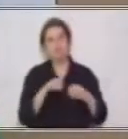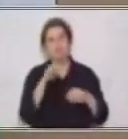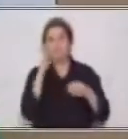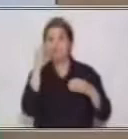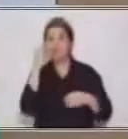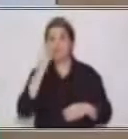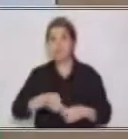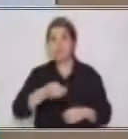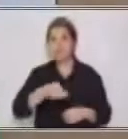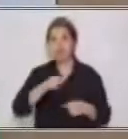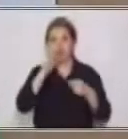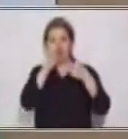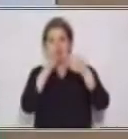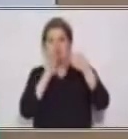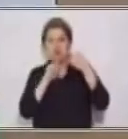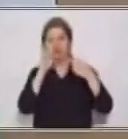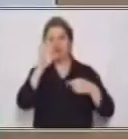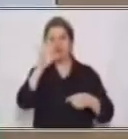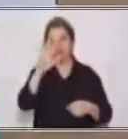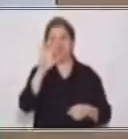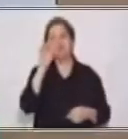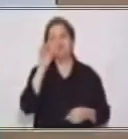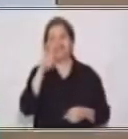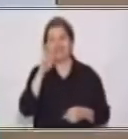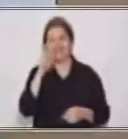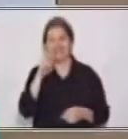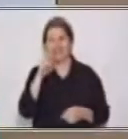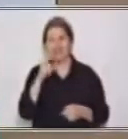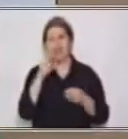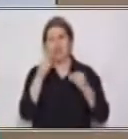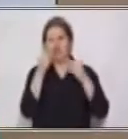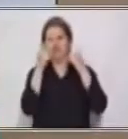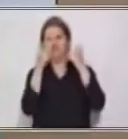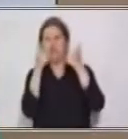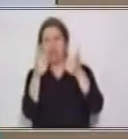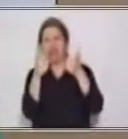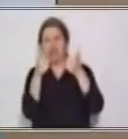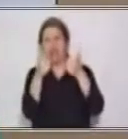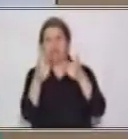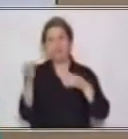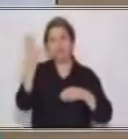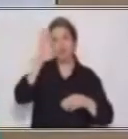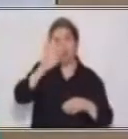25 dividido 5, 5. Muy bien. Luego la cebolla